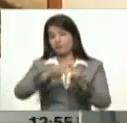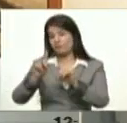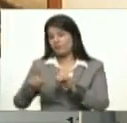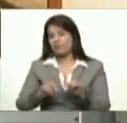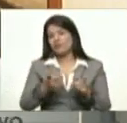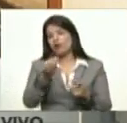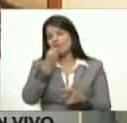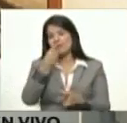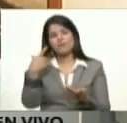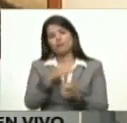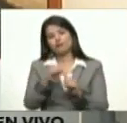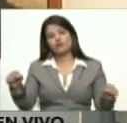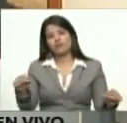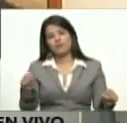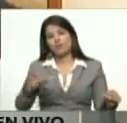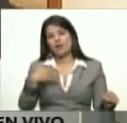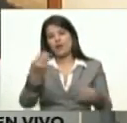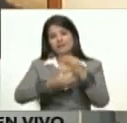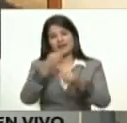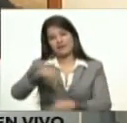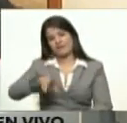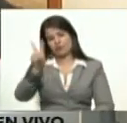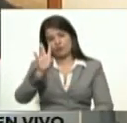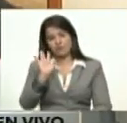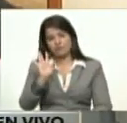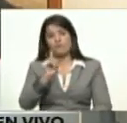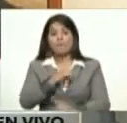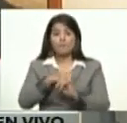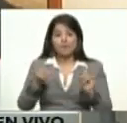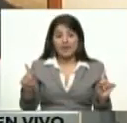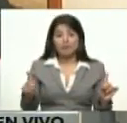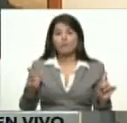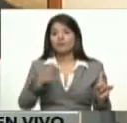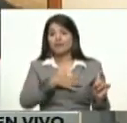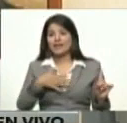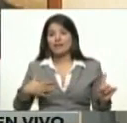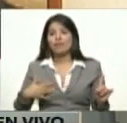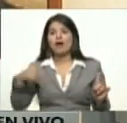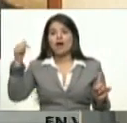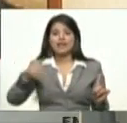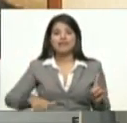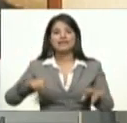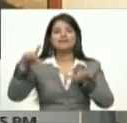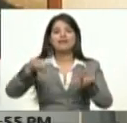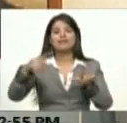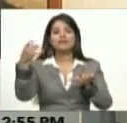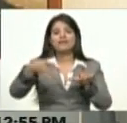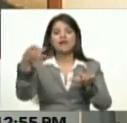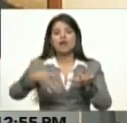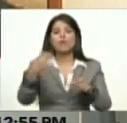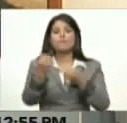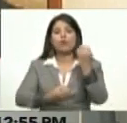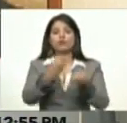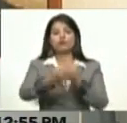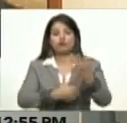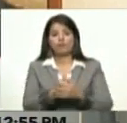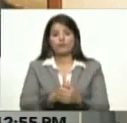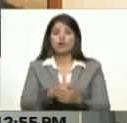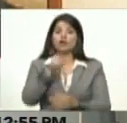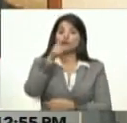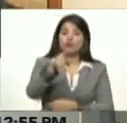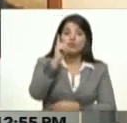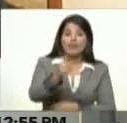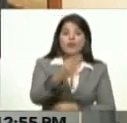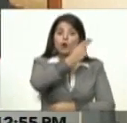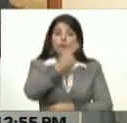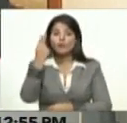imposible generar en Venezuela. Pero más bien vamos hacia los certificados de producción. Usted debe tener un